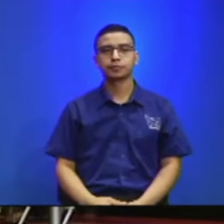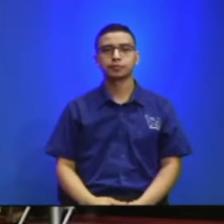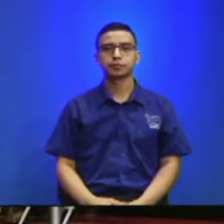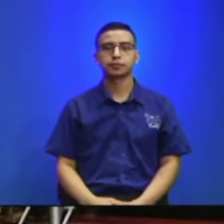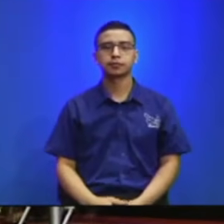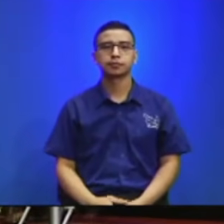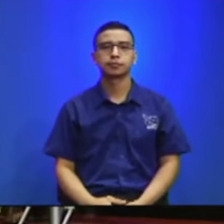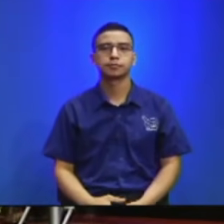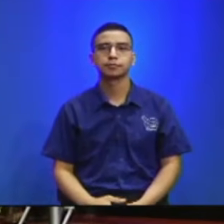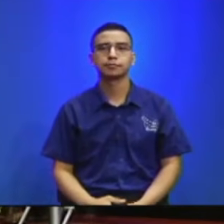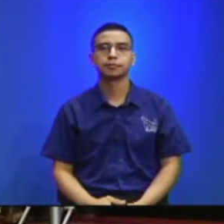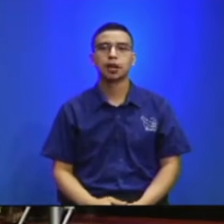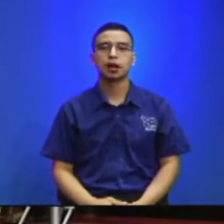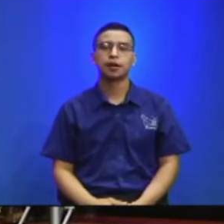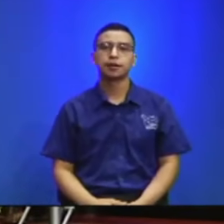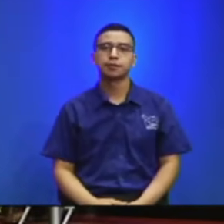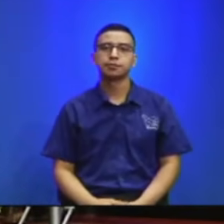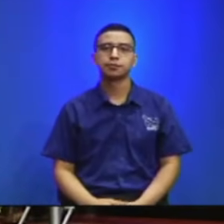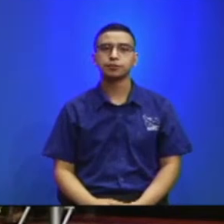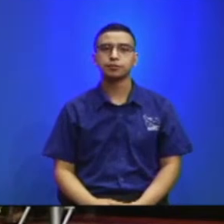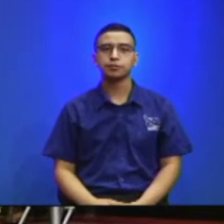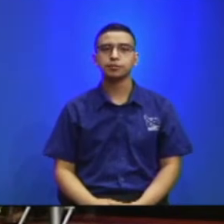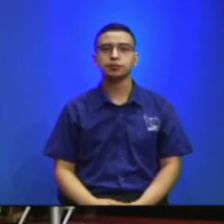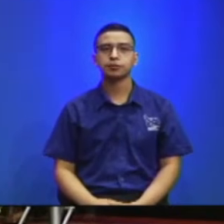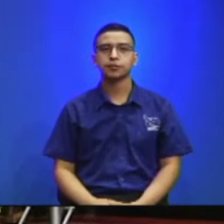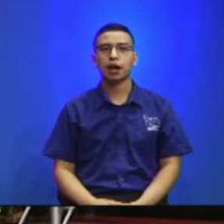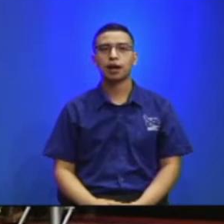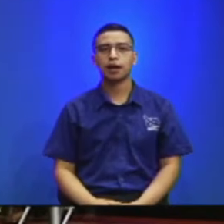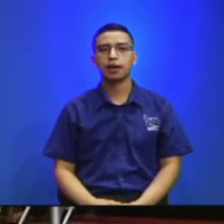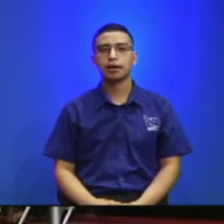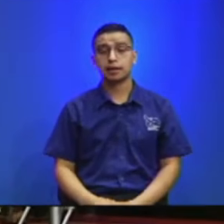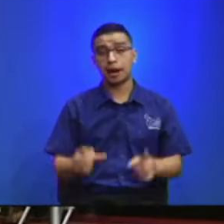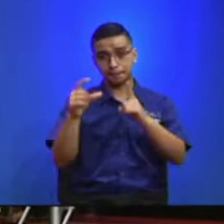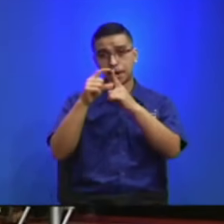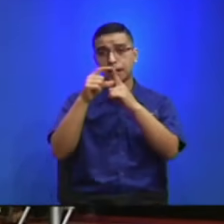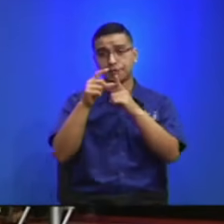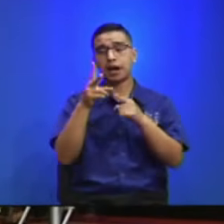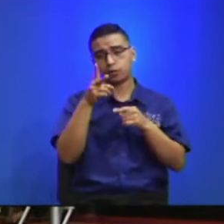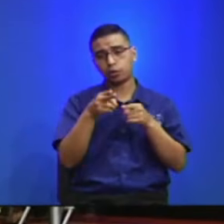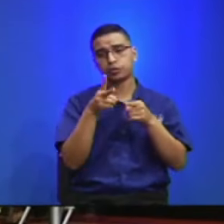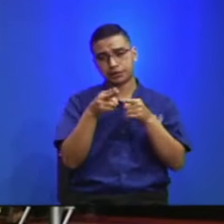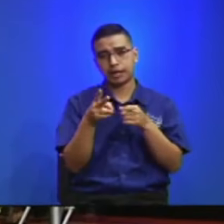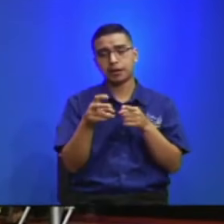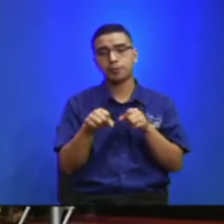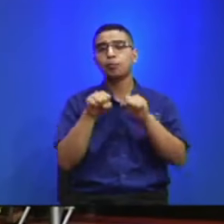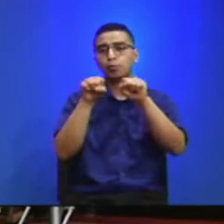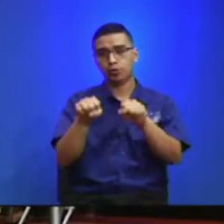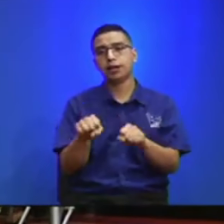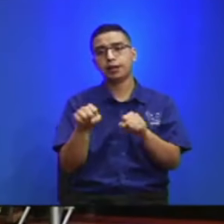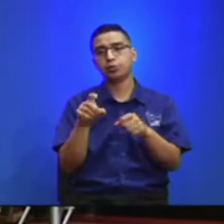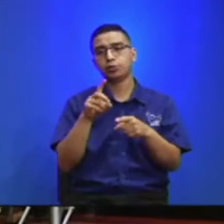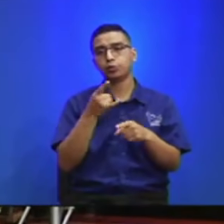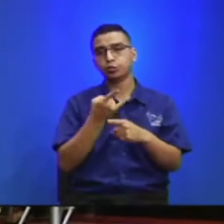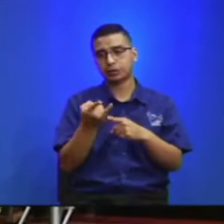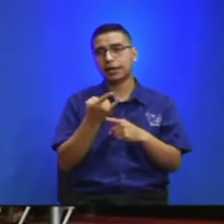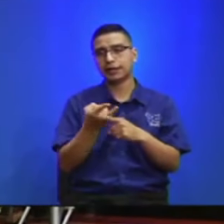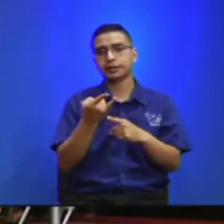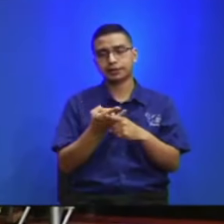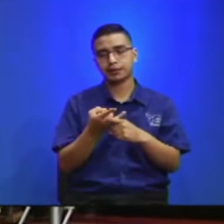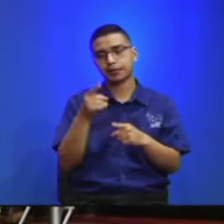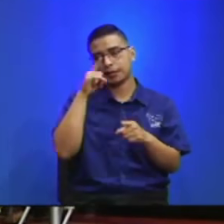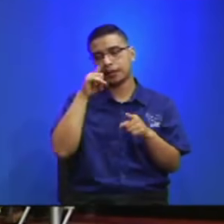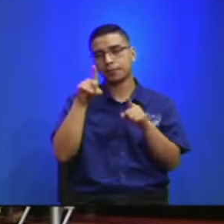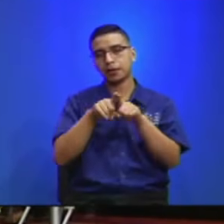todo lo que vimos diciendo no a la palabra cortar porque se puede aplicar en otras formas que ahorita le voy a mostrar miremos